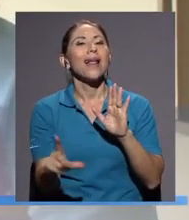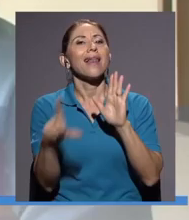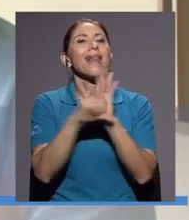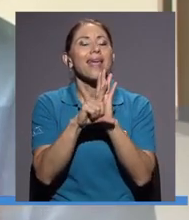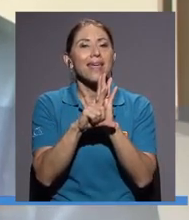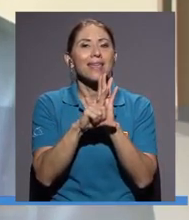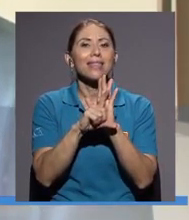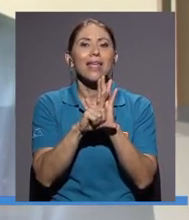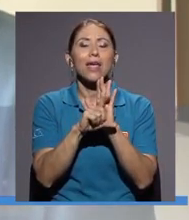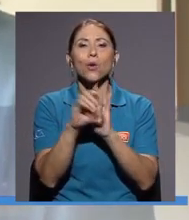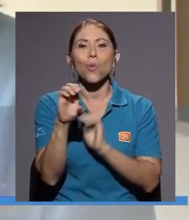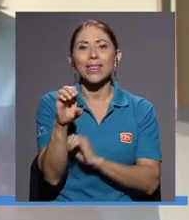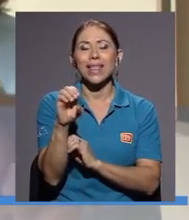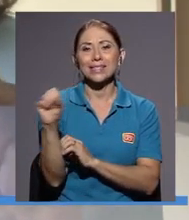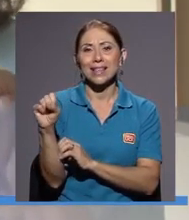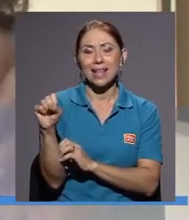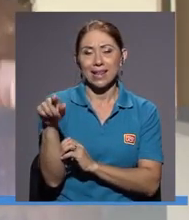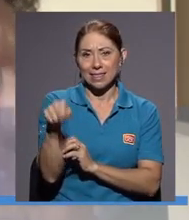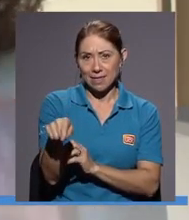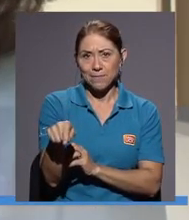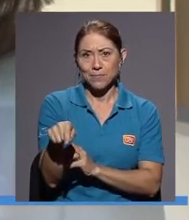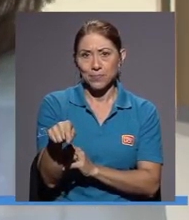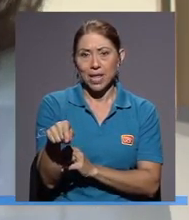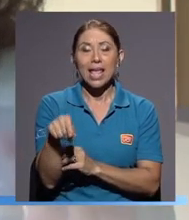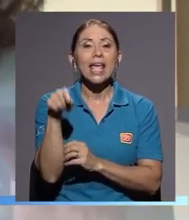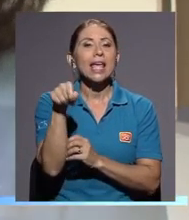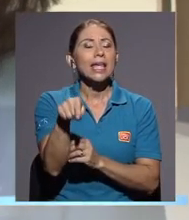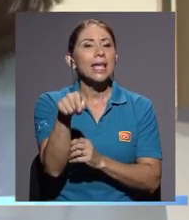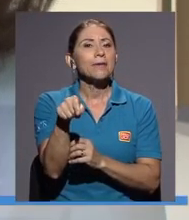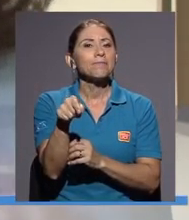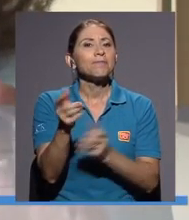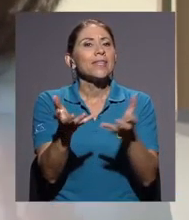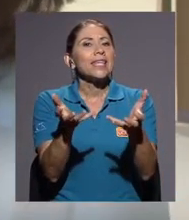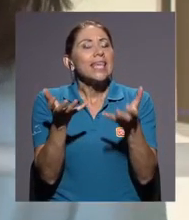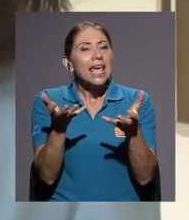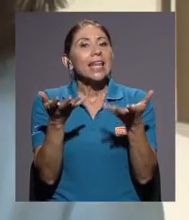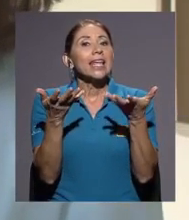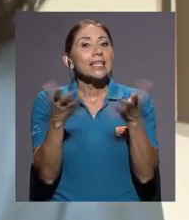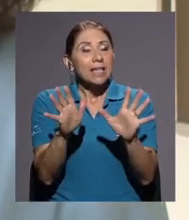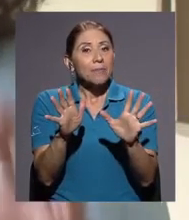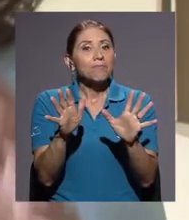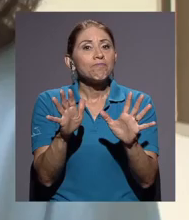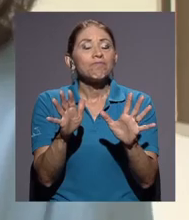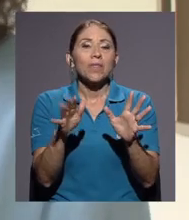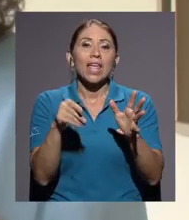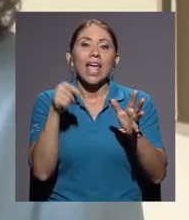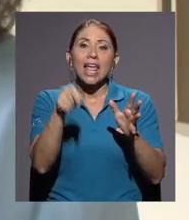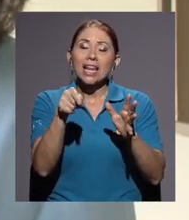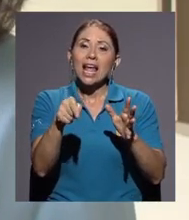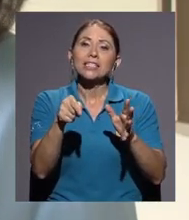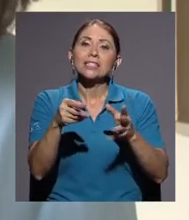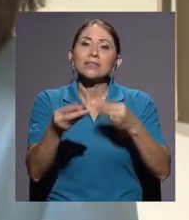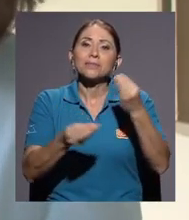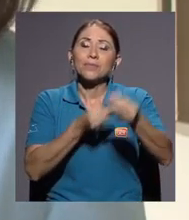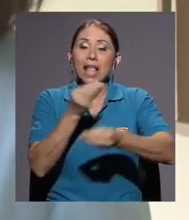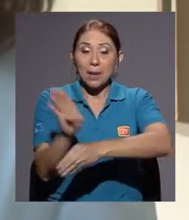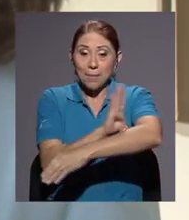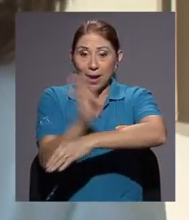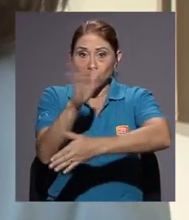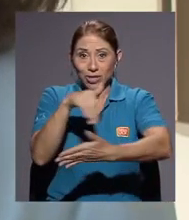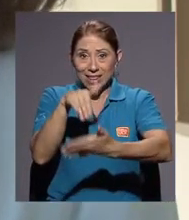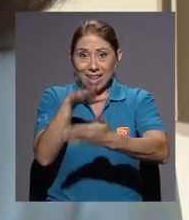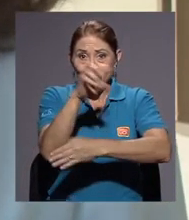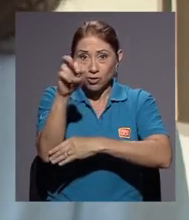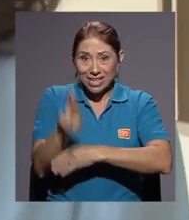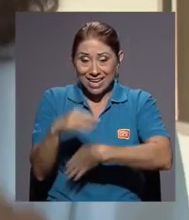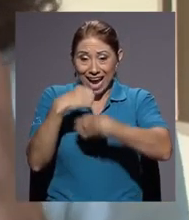que persigue que aparezca en las cuentas nacionales elaboradas por el Banco Central de Costa